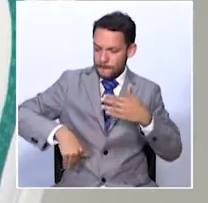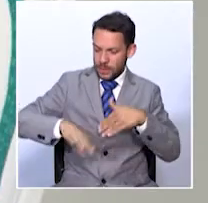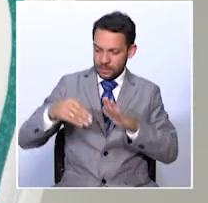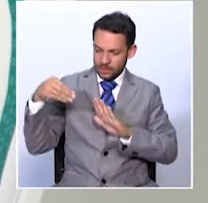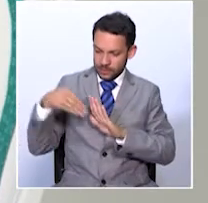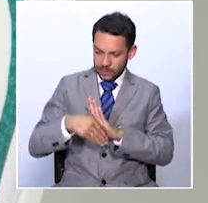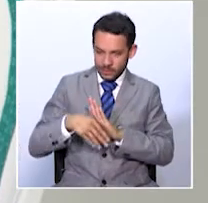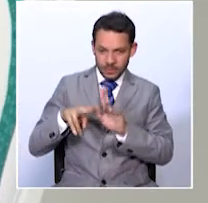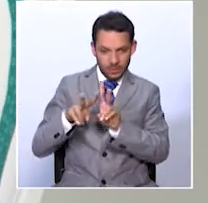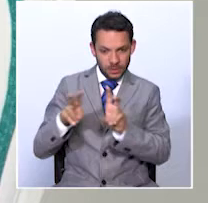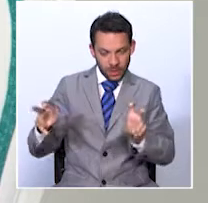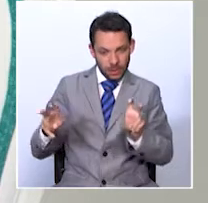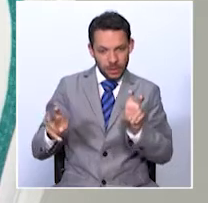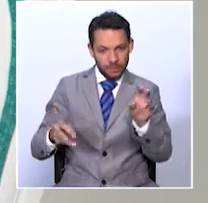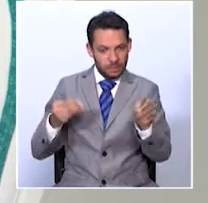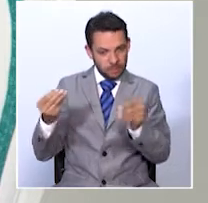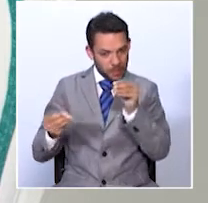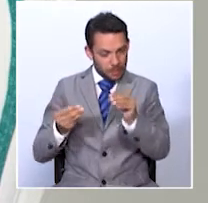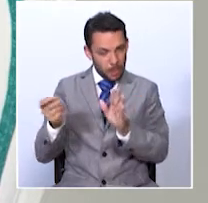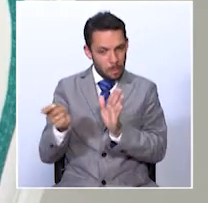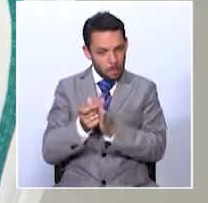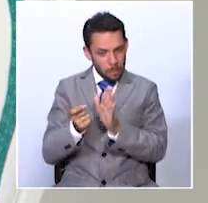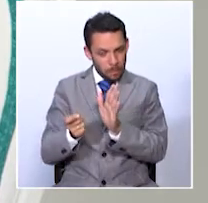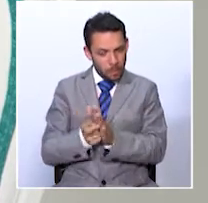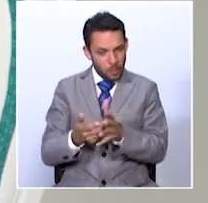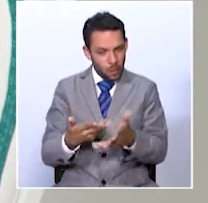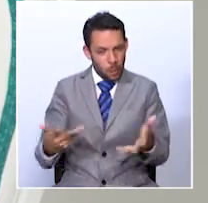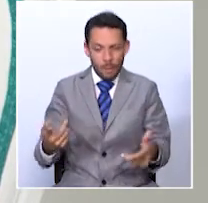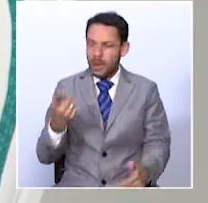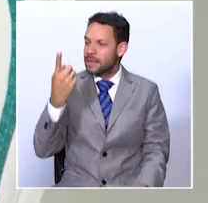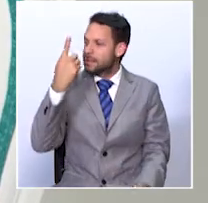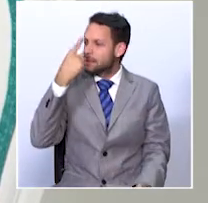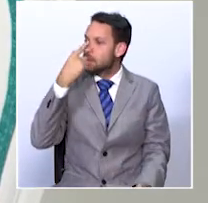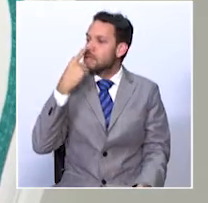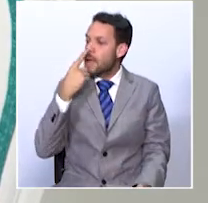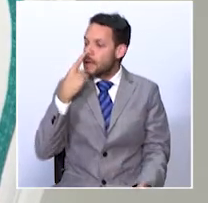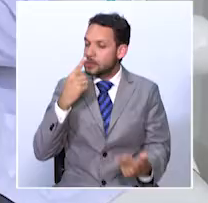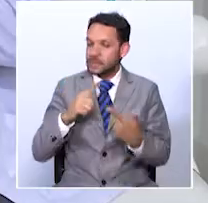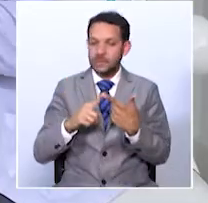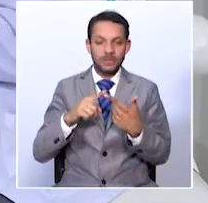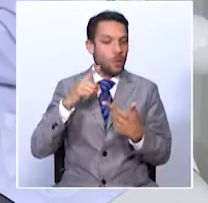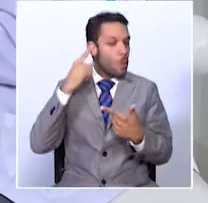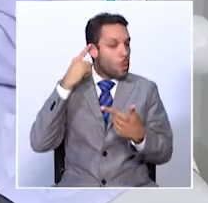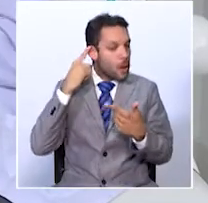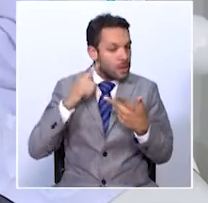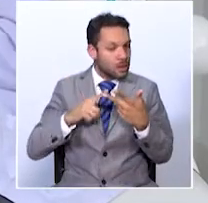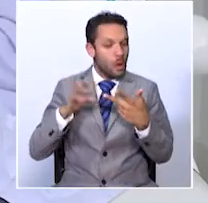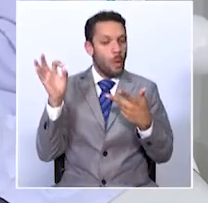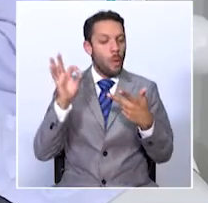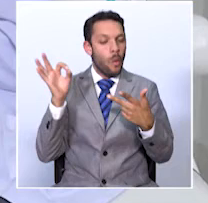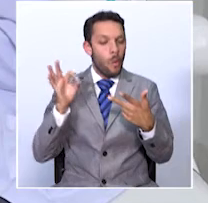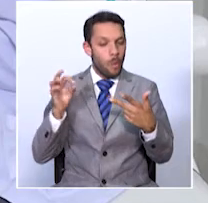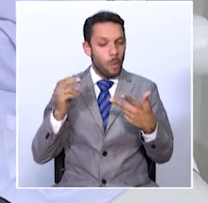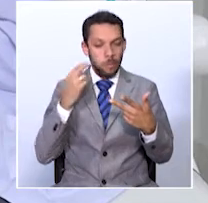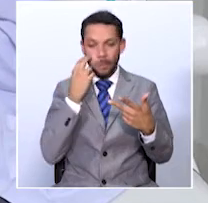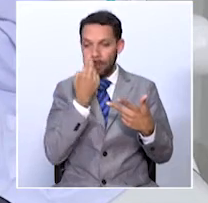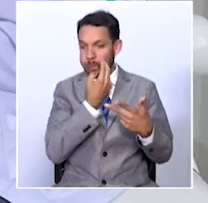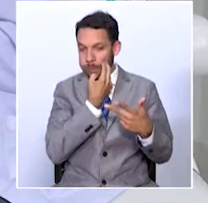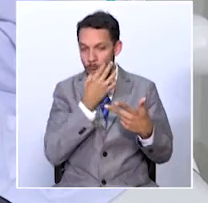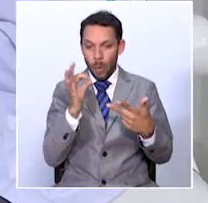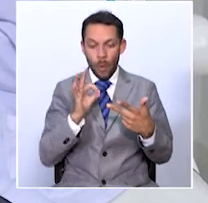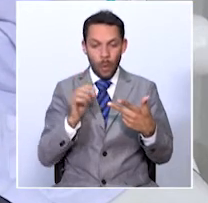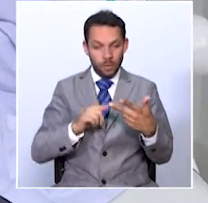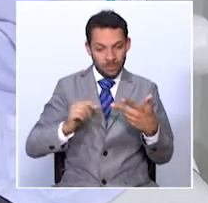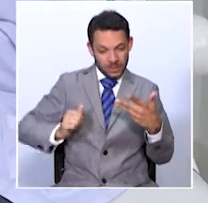este programa de algo puntual, nariz, orejas, senos, en fin, hablemos de todas esas generalidades. ¿Qué es lo que la gente